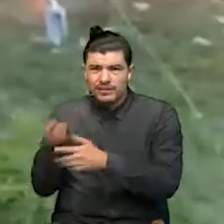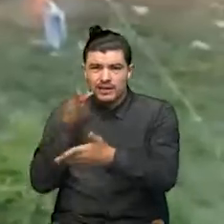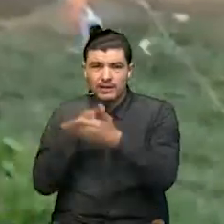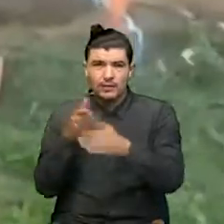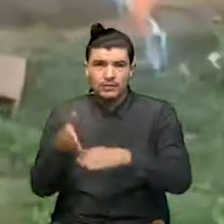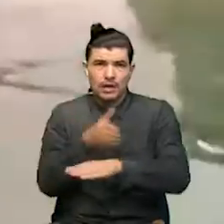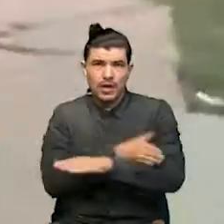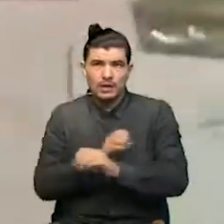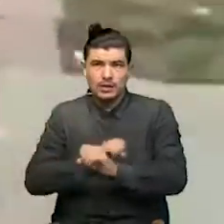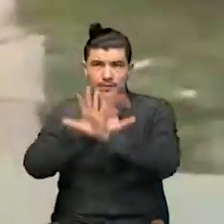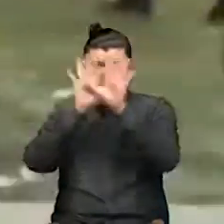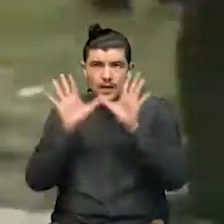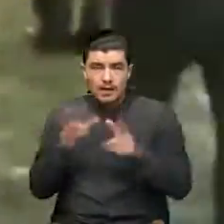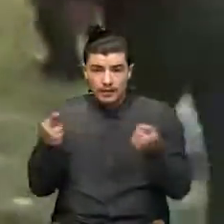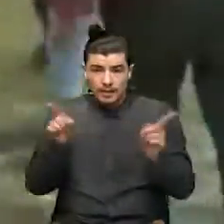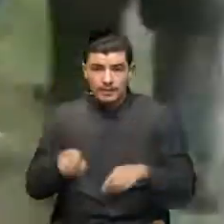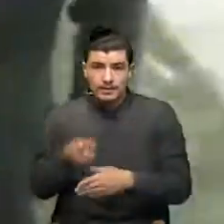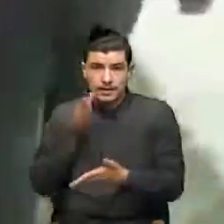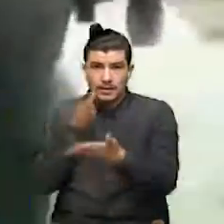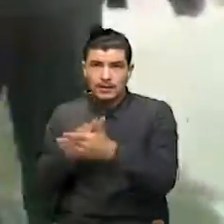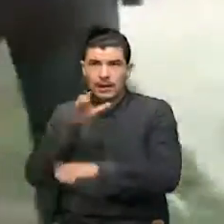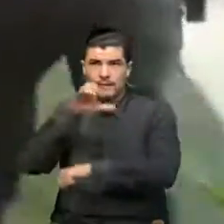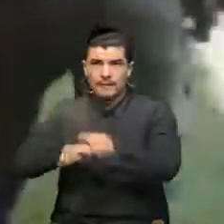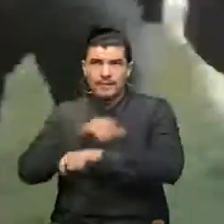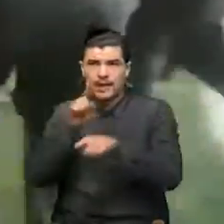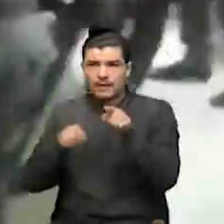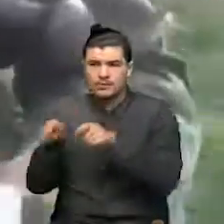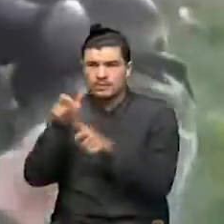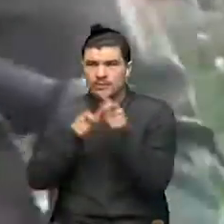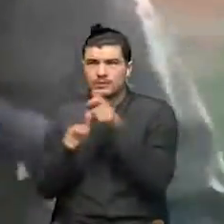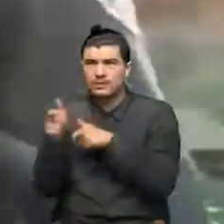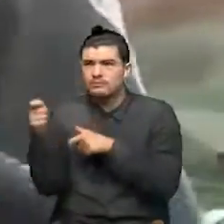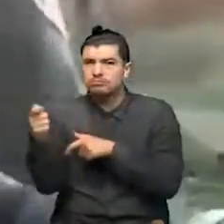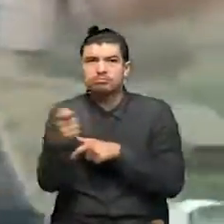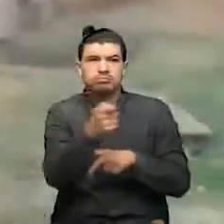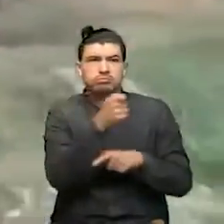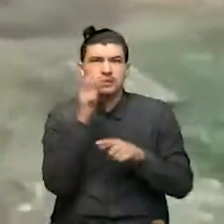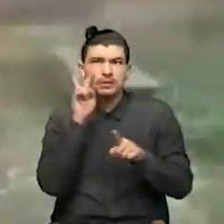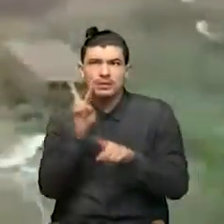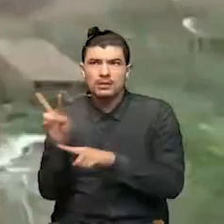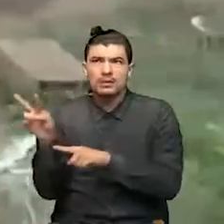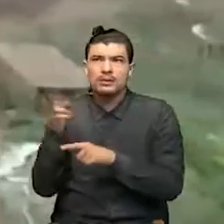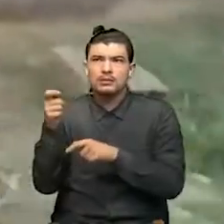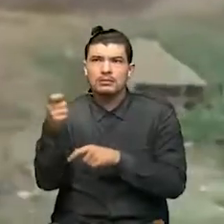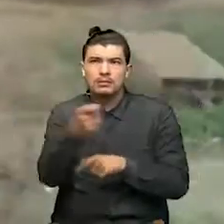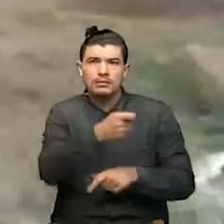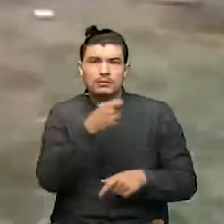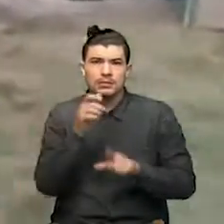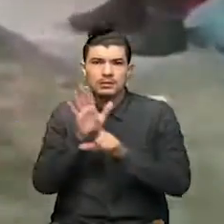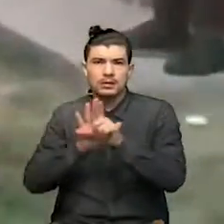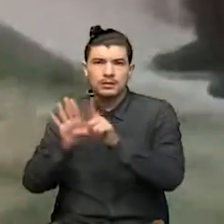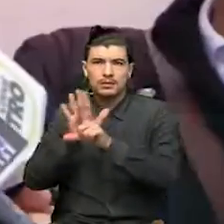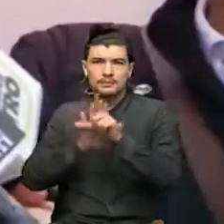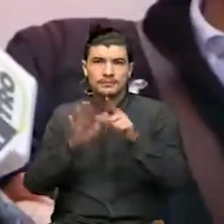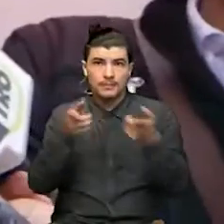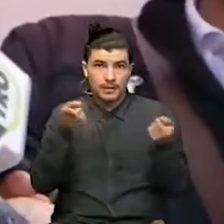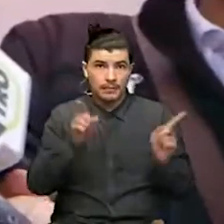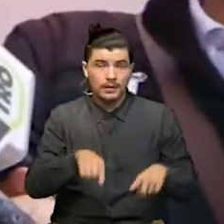manifestaron esta mañana. Incluso se denunció la aprehensión de varias personas que habían grabado con sus teléfonos móviles el procedimiento. Tanto